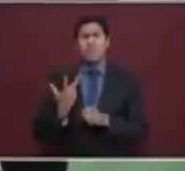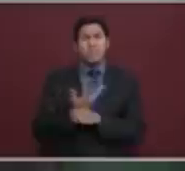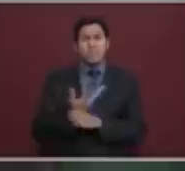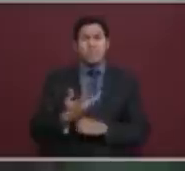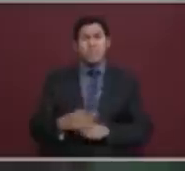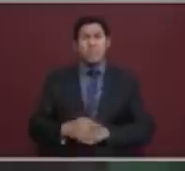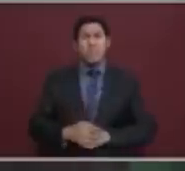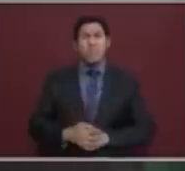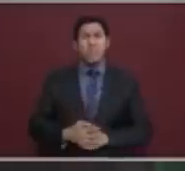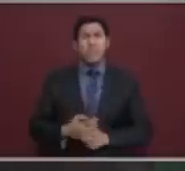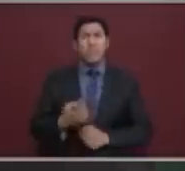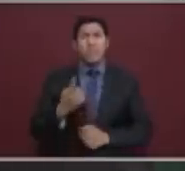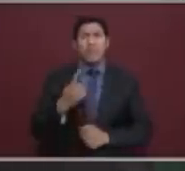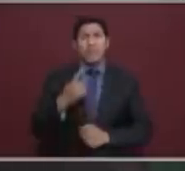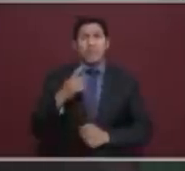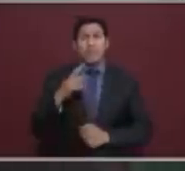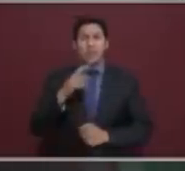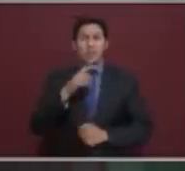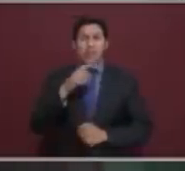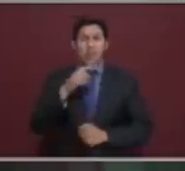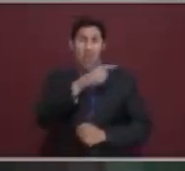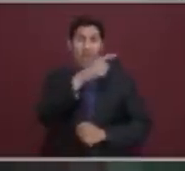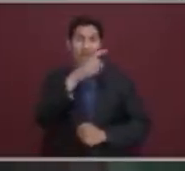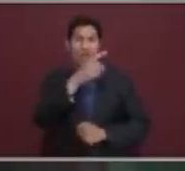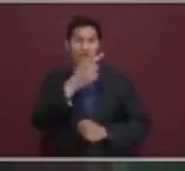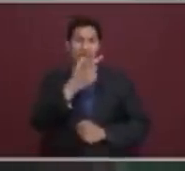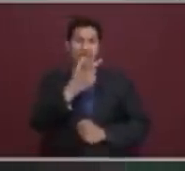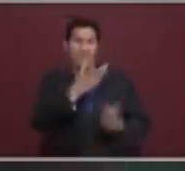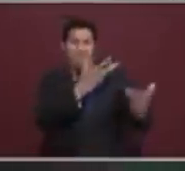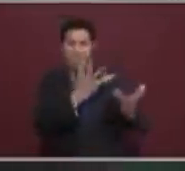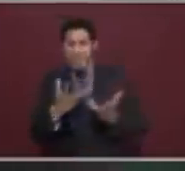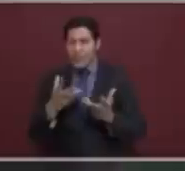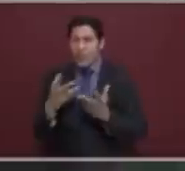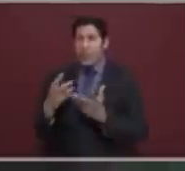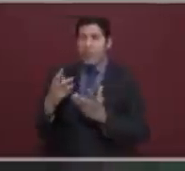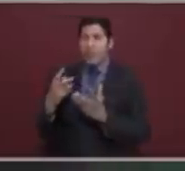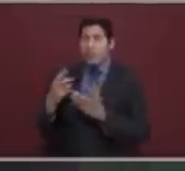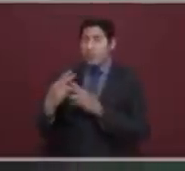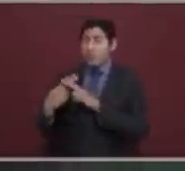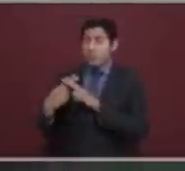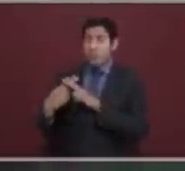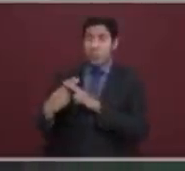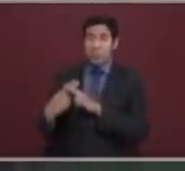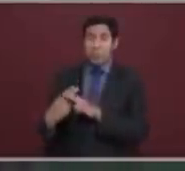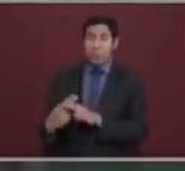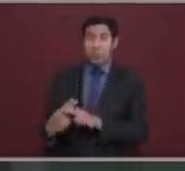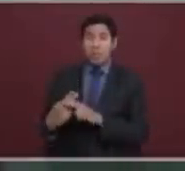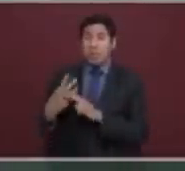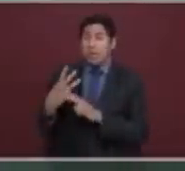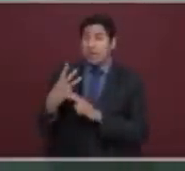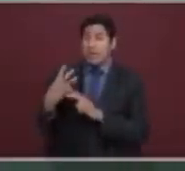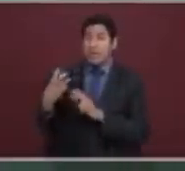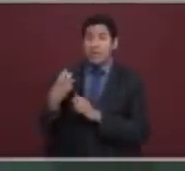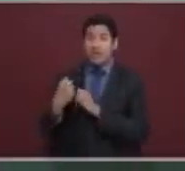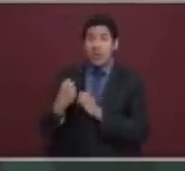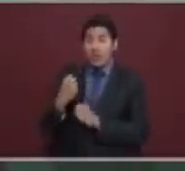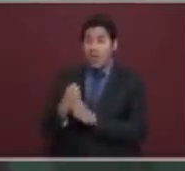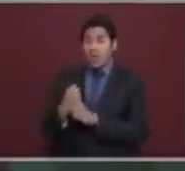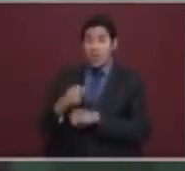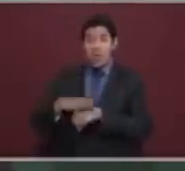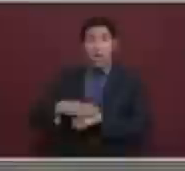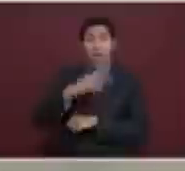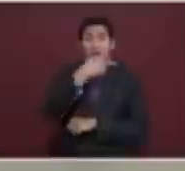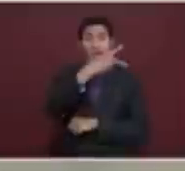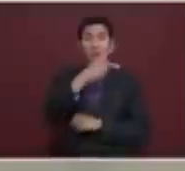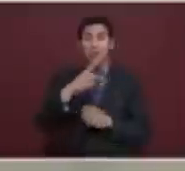duro más la colonia 300 años que los 200 años que llevamos como república independiente